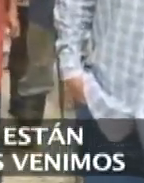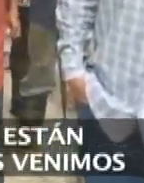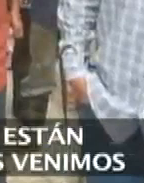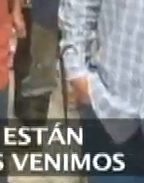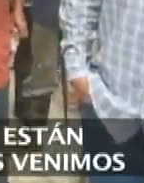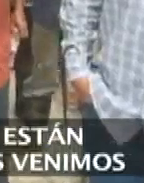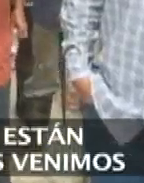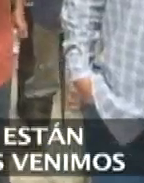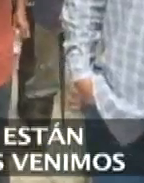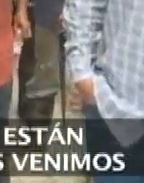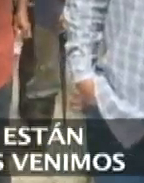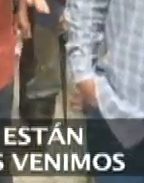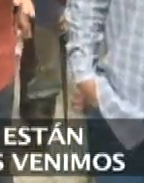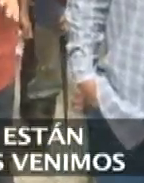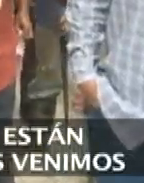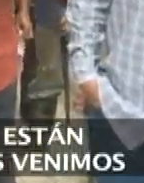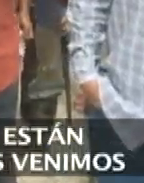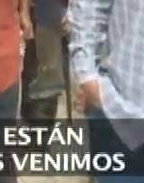1x10,